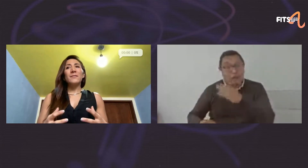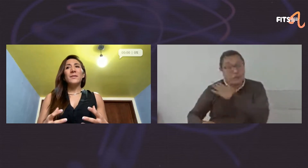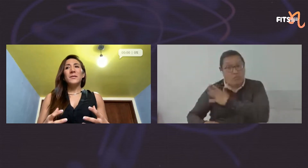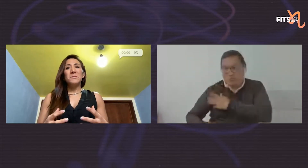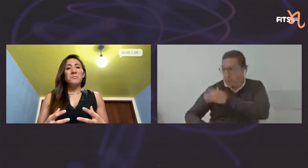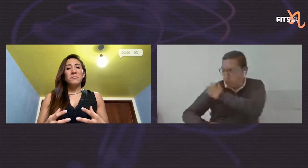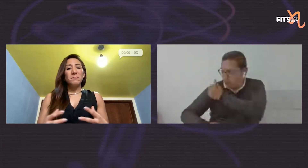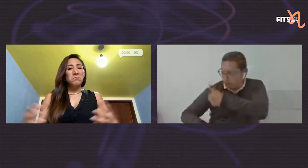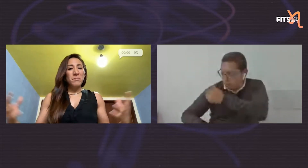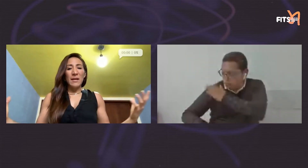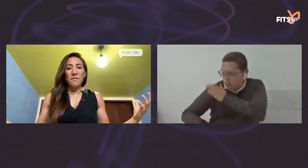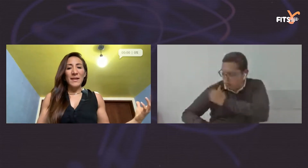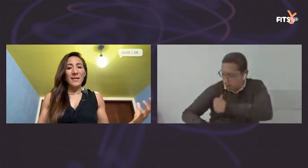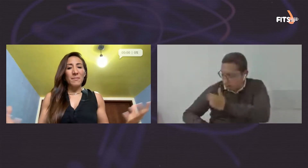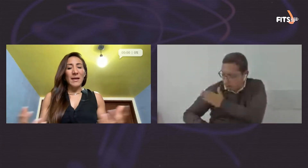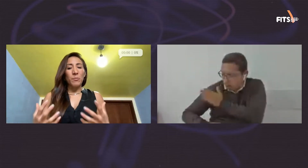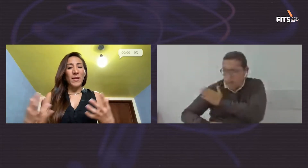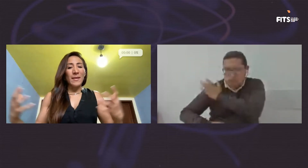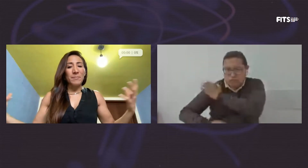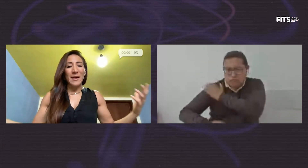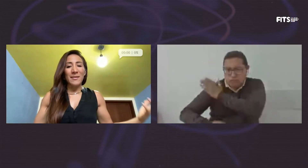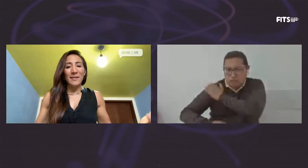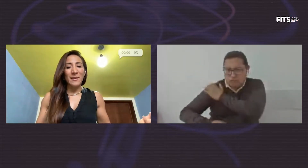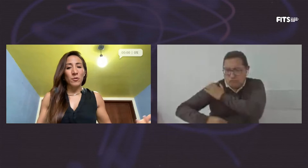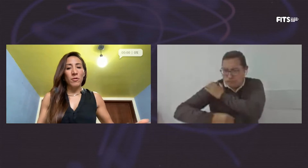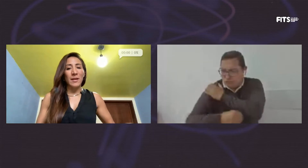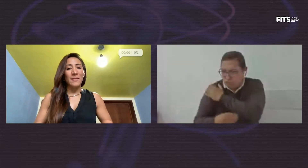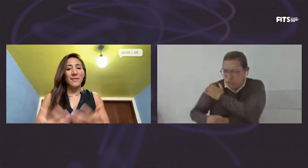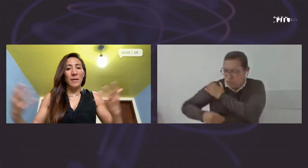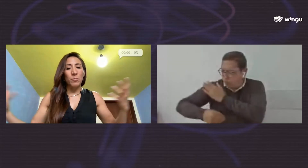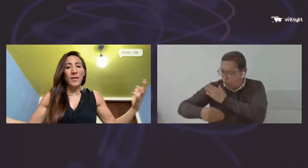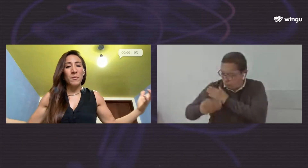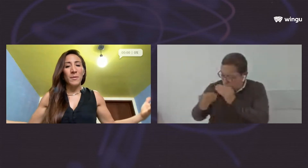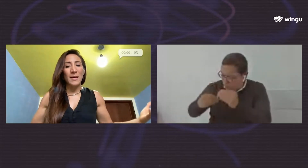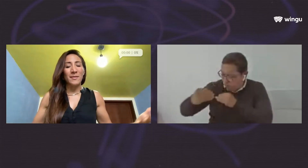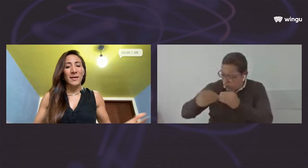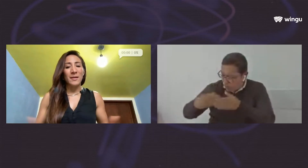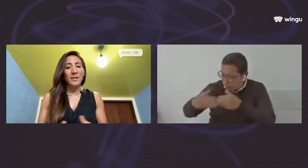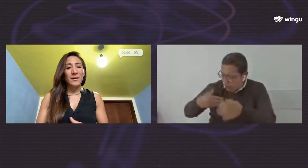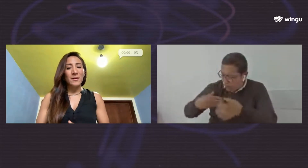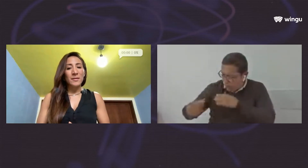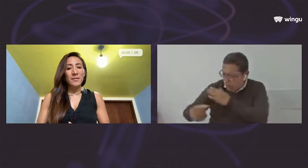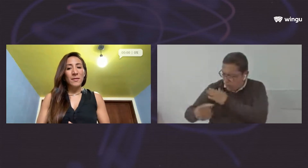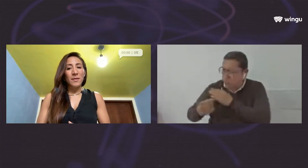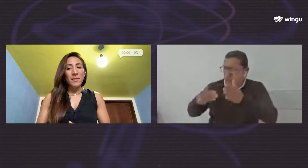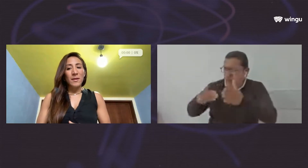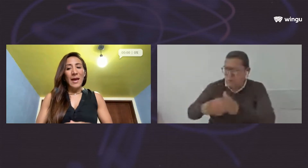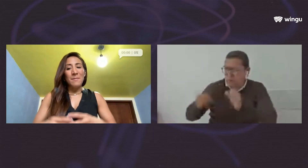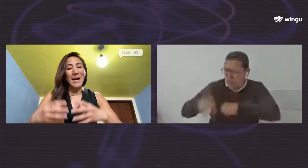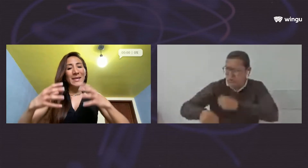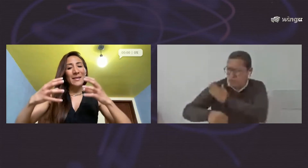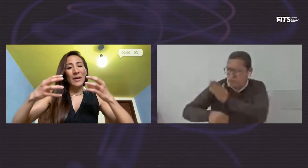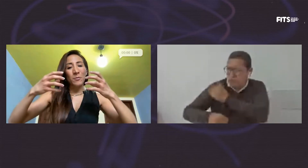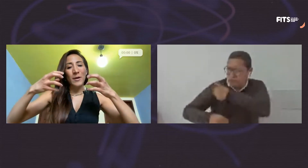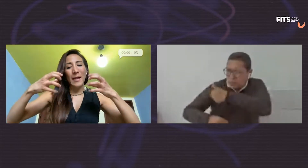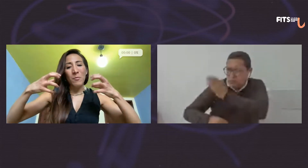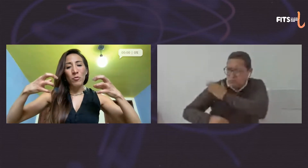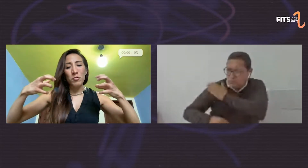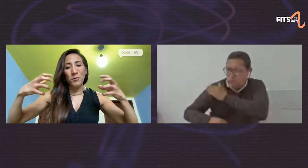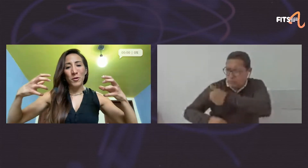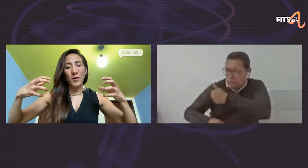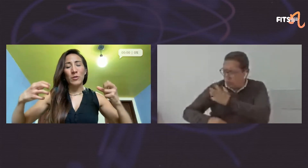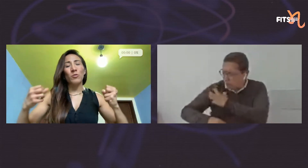dile que es flexible, que puede adaptarse a las circunstancias, que puede moverse. E imagínate cómo